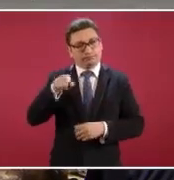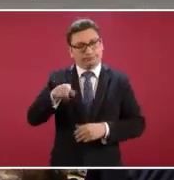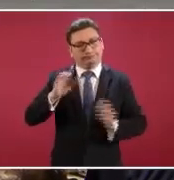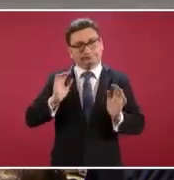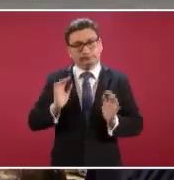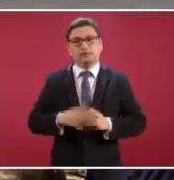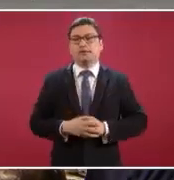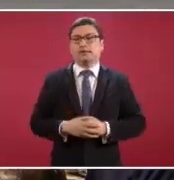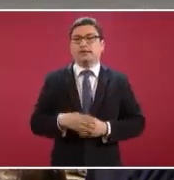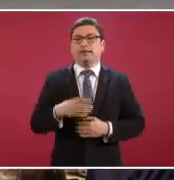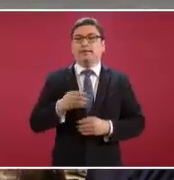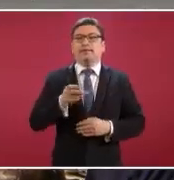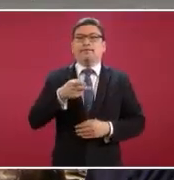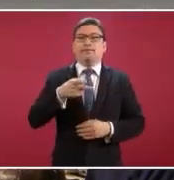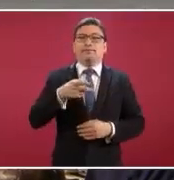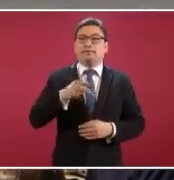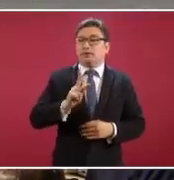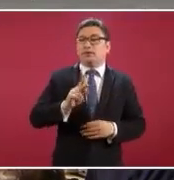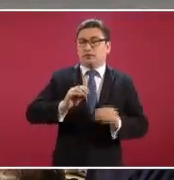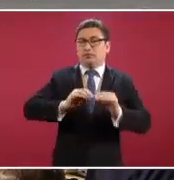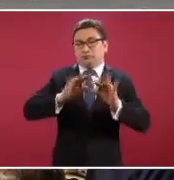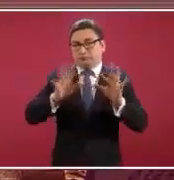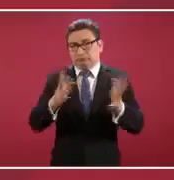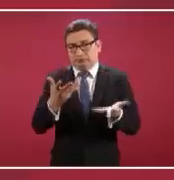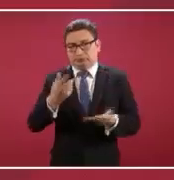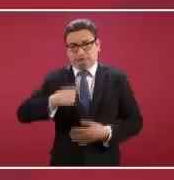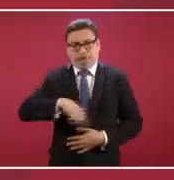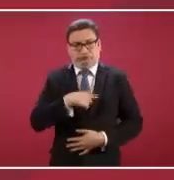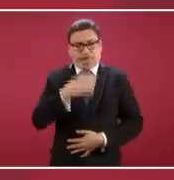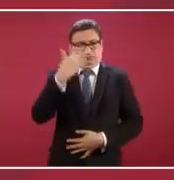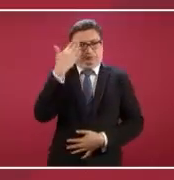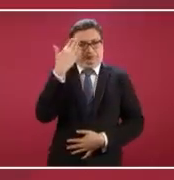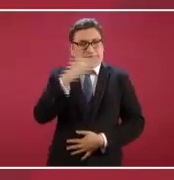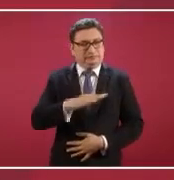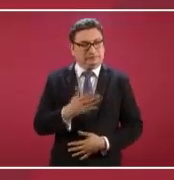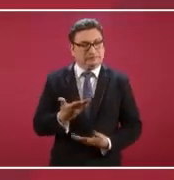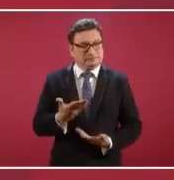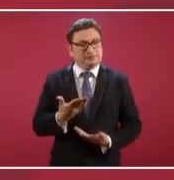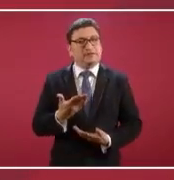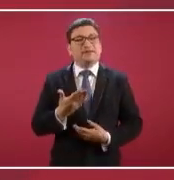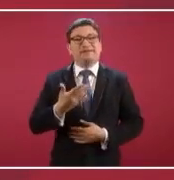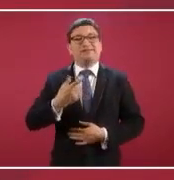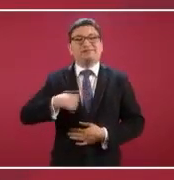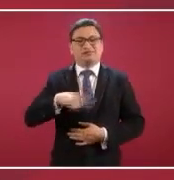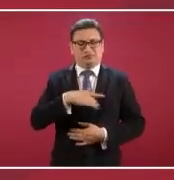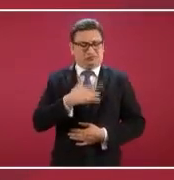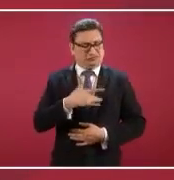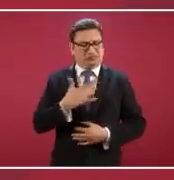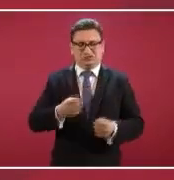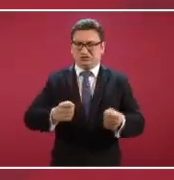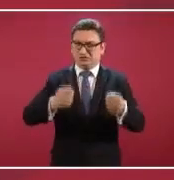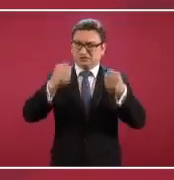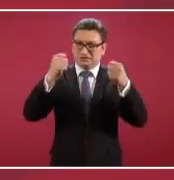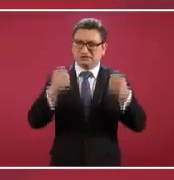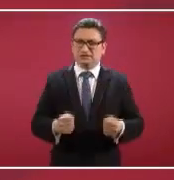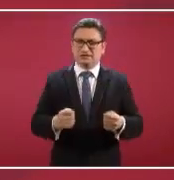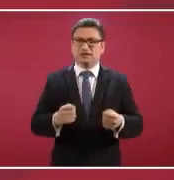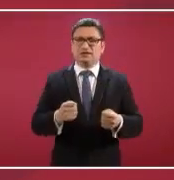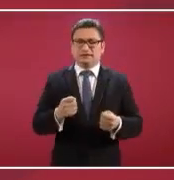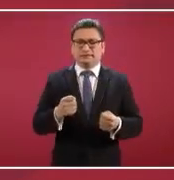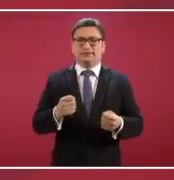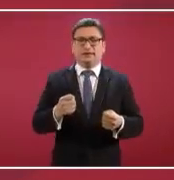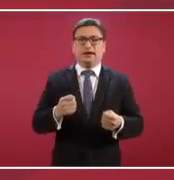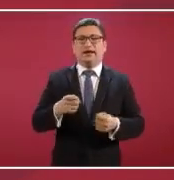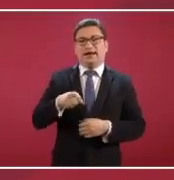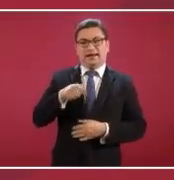Esto, por supuesto, significa que tenemos la convicción y la seguridad de que lo